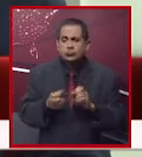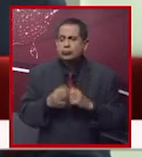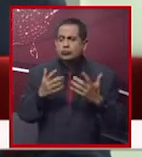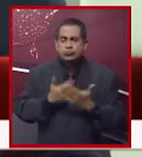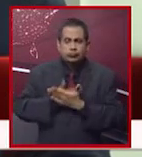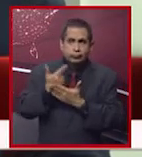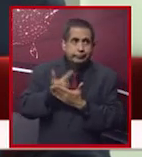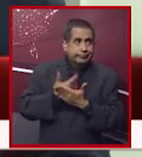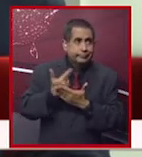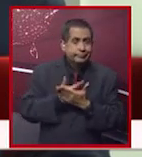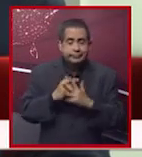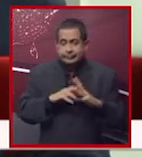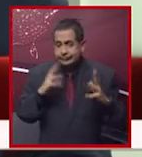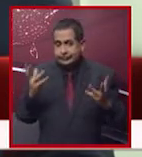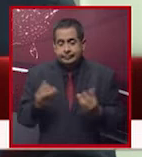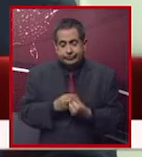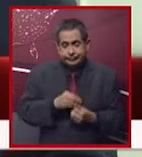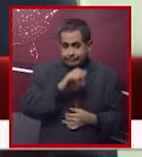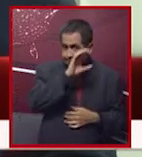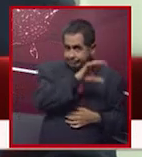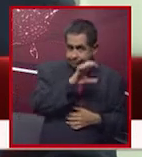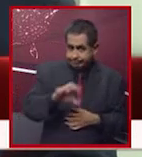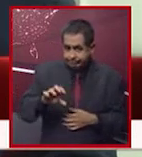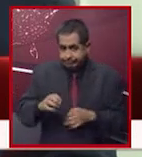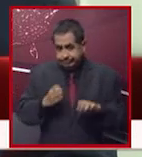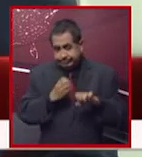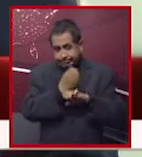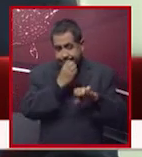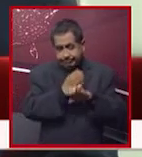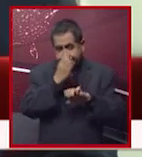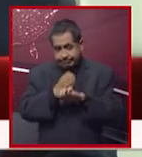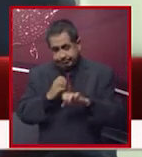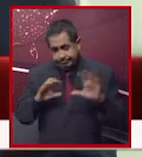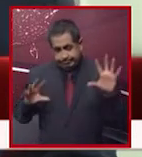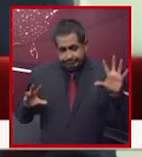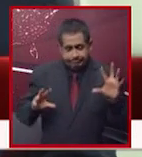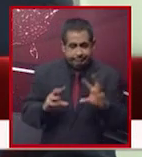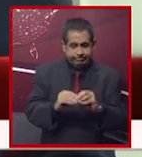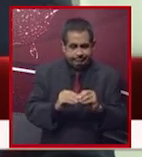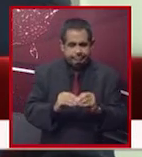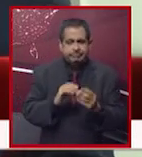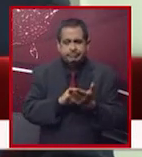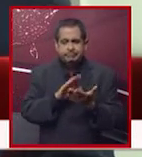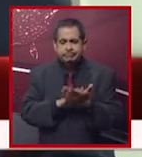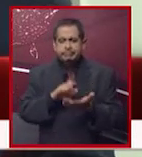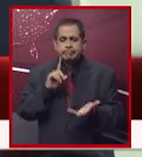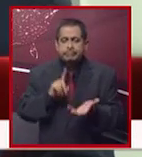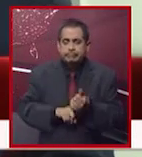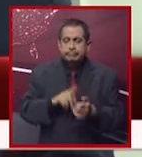del cómputo distrital a nivel entidad federativa para ver quién es